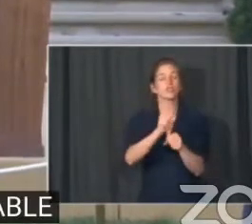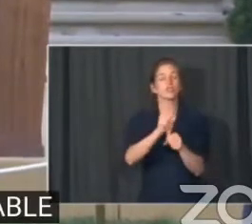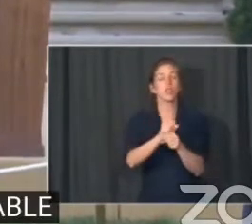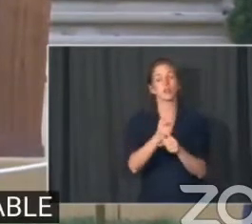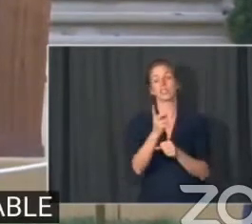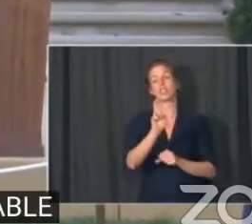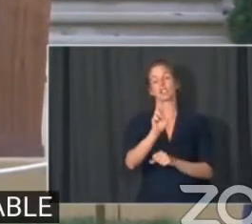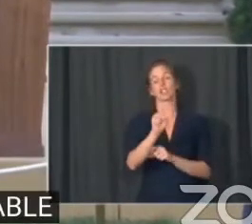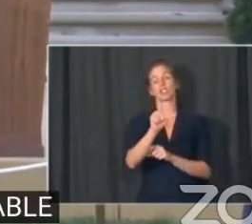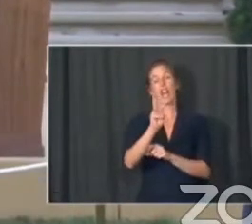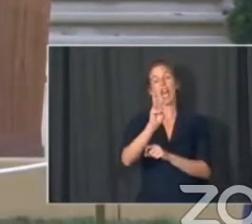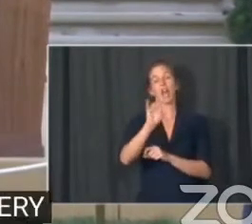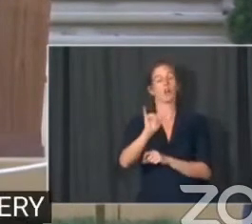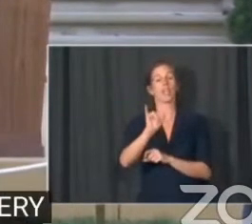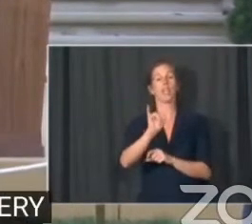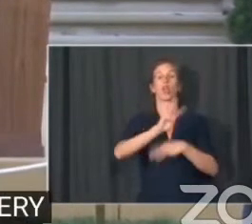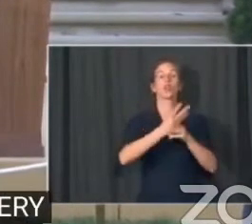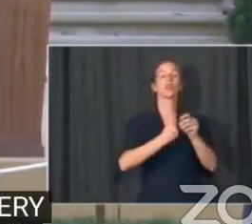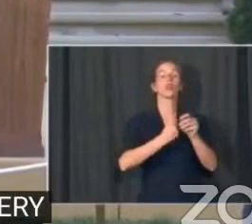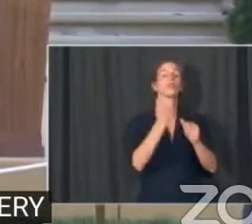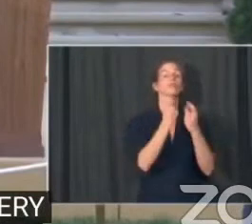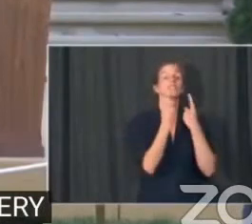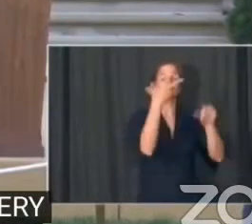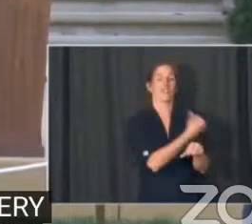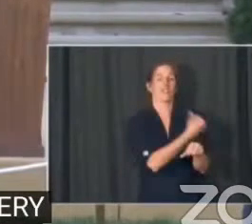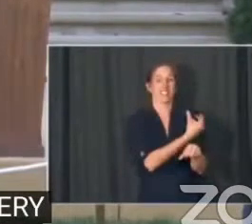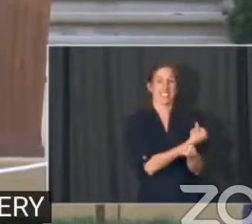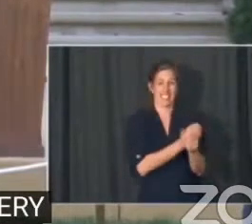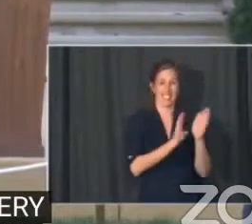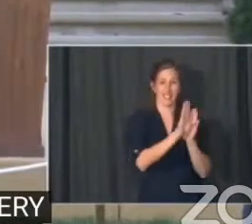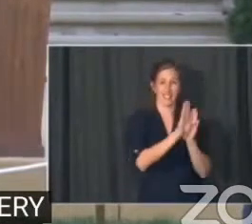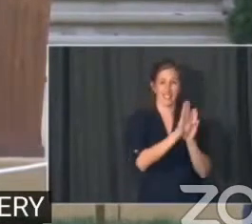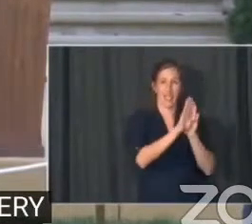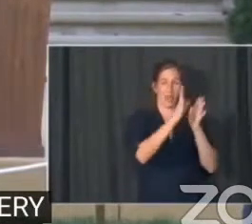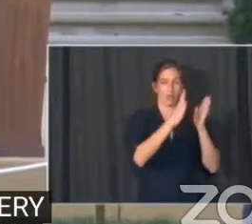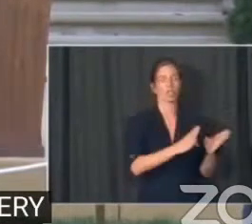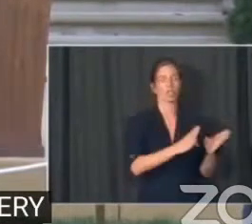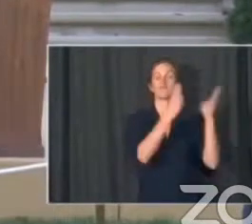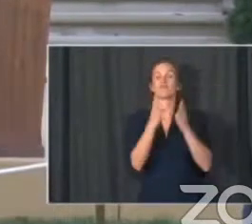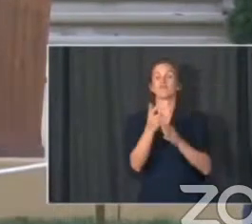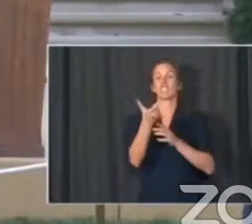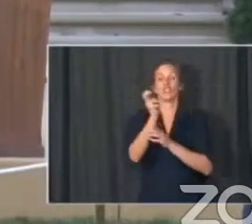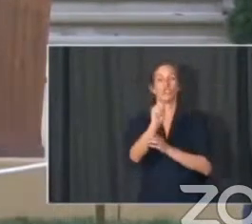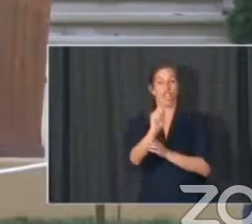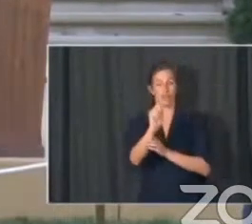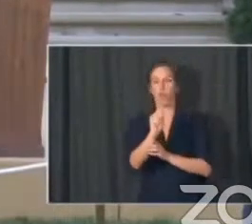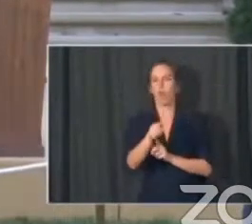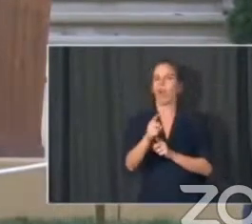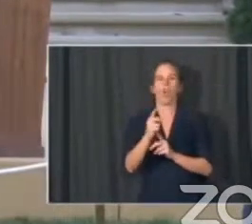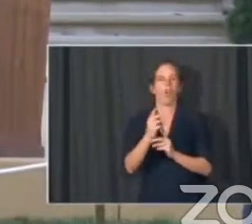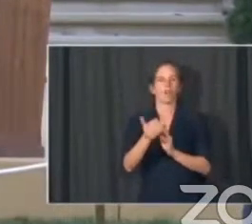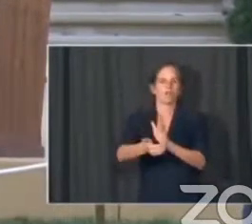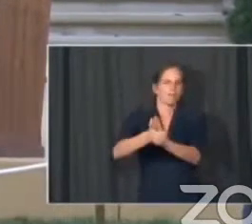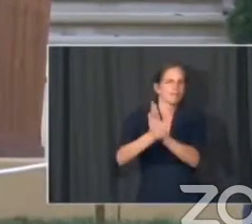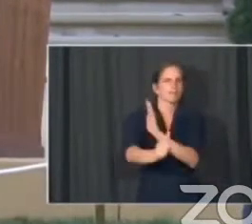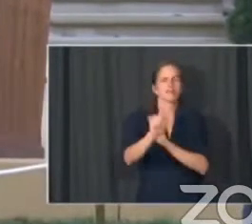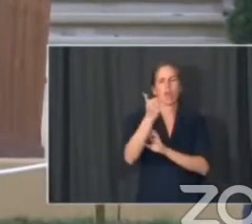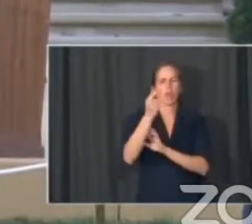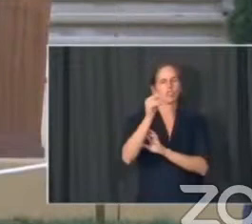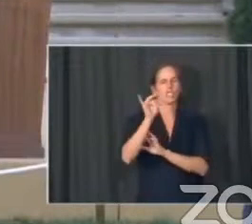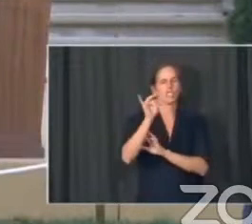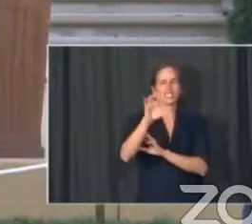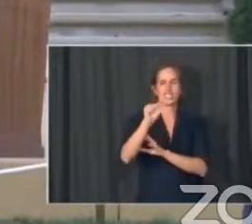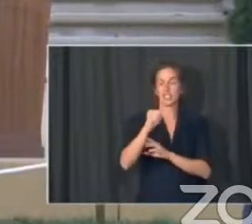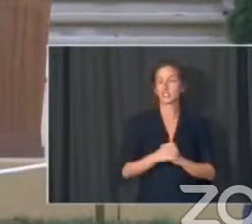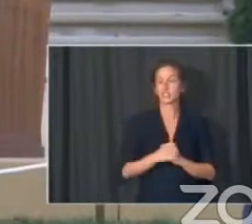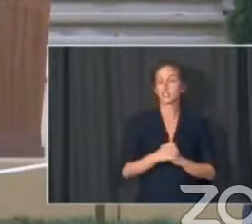successful vaccine El developer. apoyo ha sido, General Perda, one of the world's most qualified logistics hemos leaders. trabajado con When la I first gente, con talked las to Dr. mejores personas Saleway del and General planeta, Perda